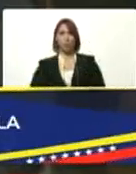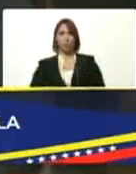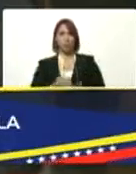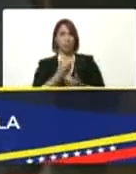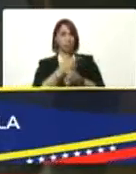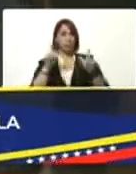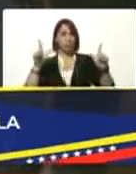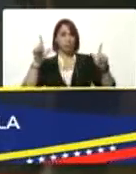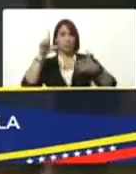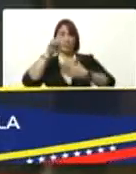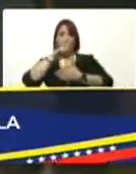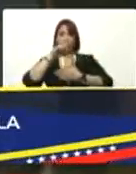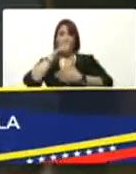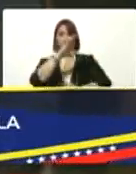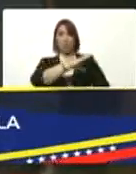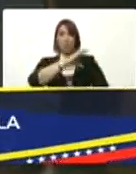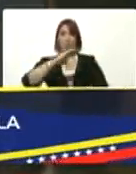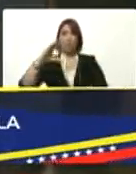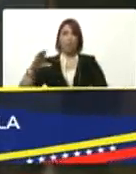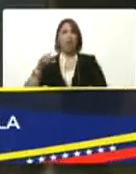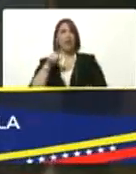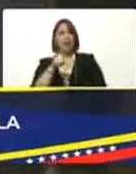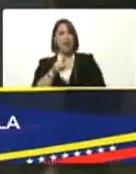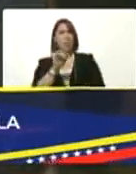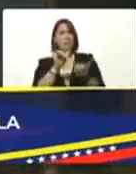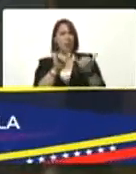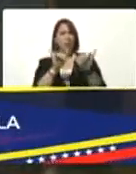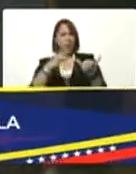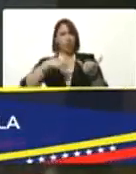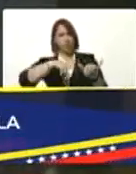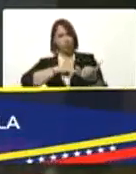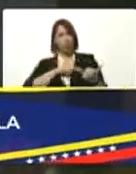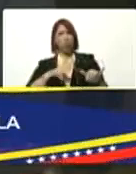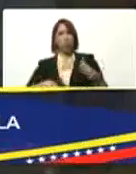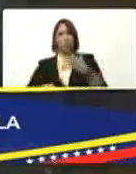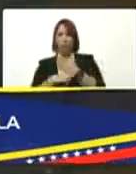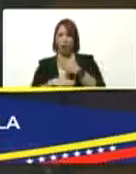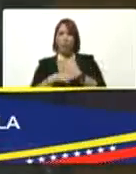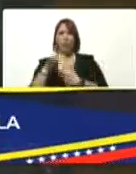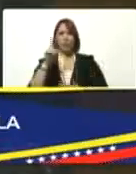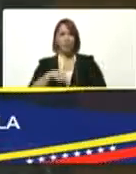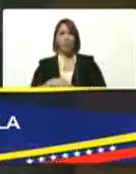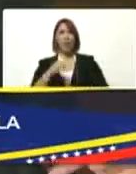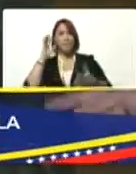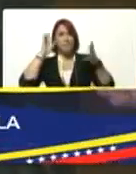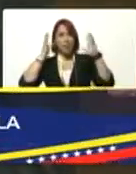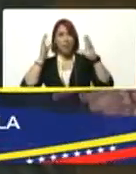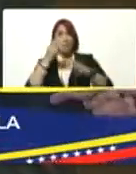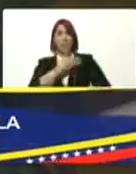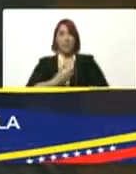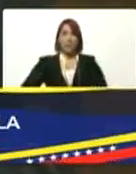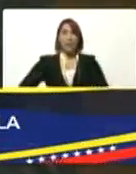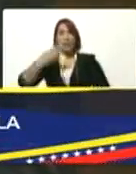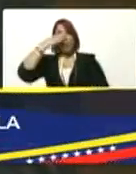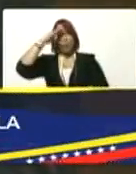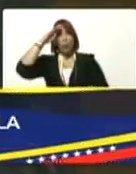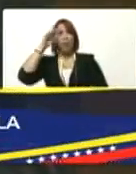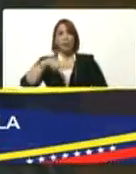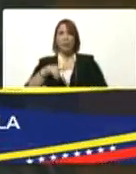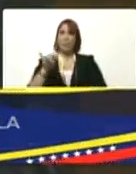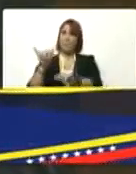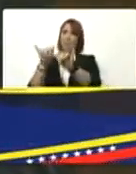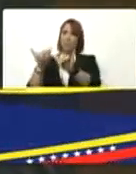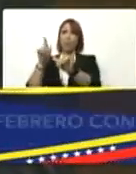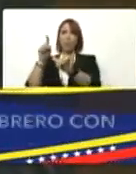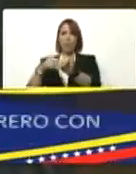de América Latina y el Caribe, y de ahí venimos nosotros, Marrero. De ahí viene Díaz-Canel, de ahí vienes tú, de ahí vengo